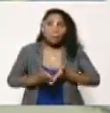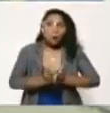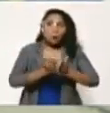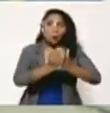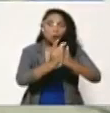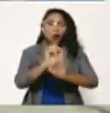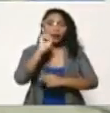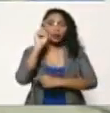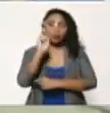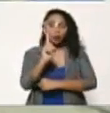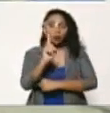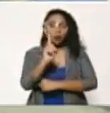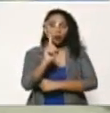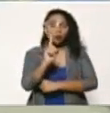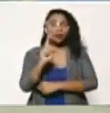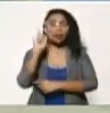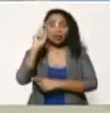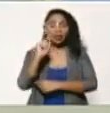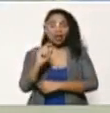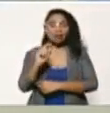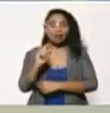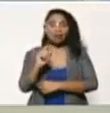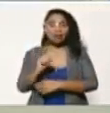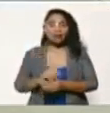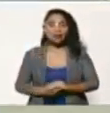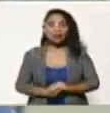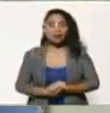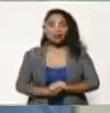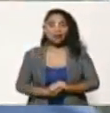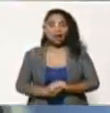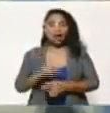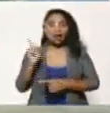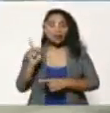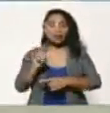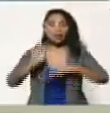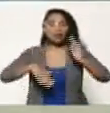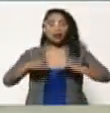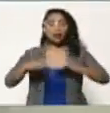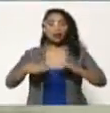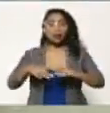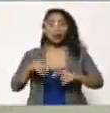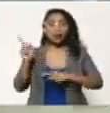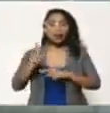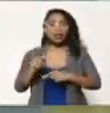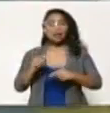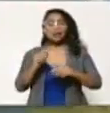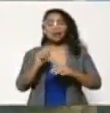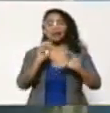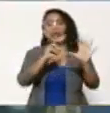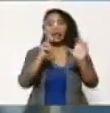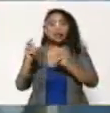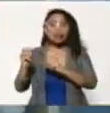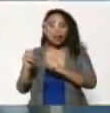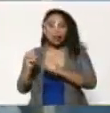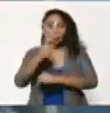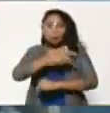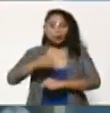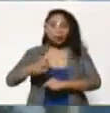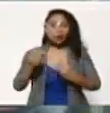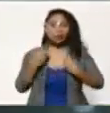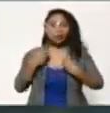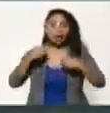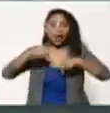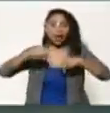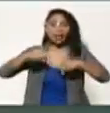uno proveniente de trinidad y tobago con más de 700 con nacionales que llegaron de la isla